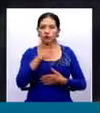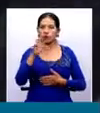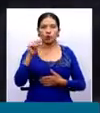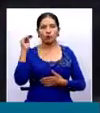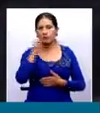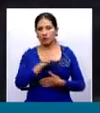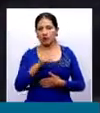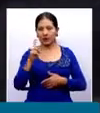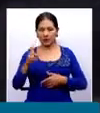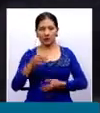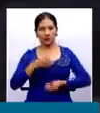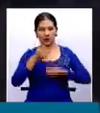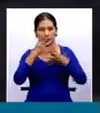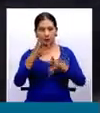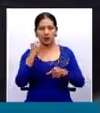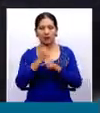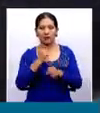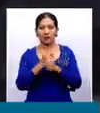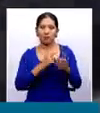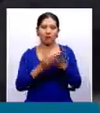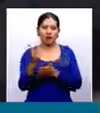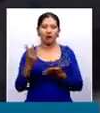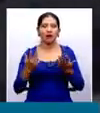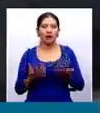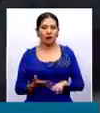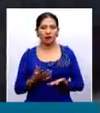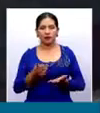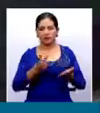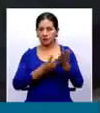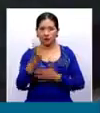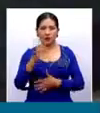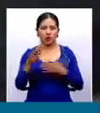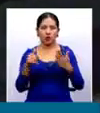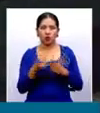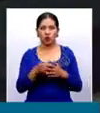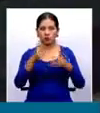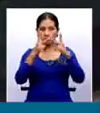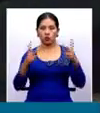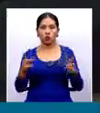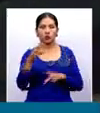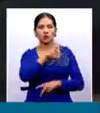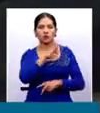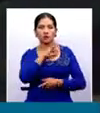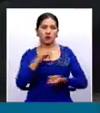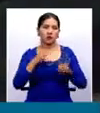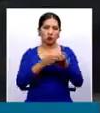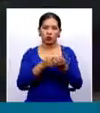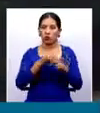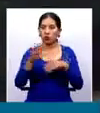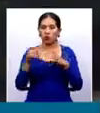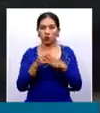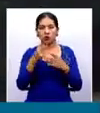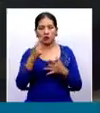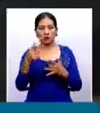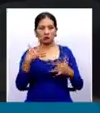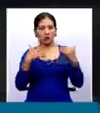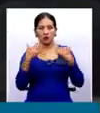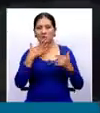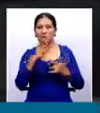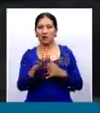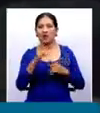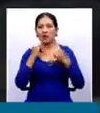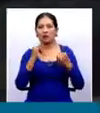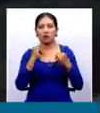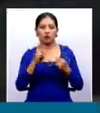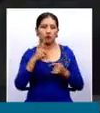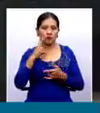que sí se está haciendo gestión, que sí se está trabajando por el departamento de Potosí. Se han sentido aludidos, lo que decían es que se ha mal informado. El